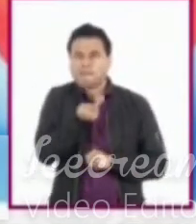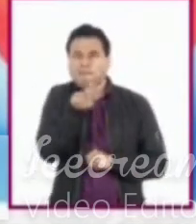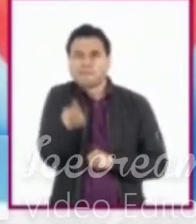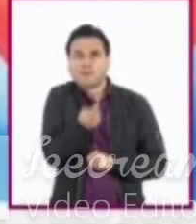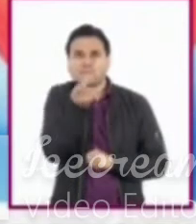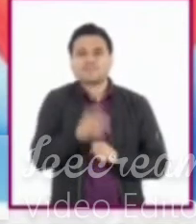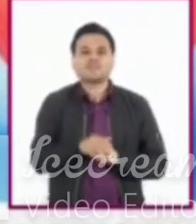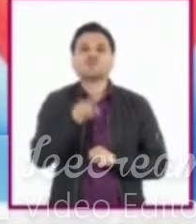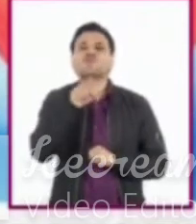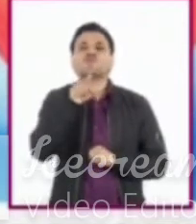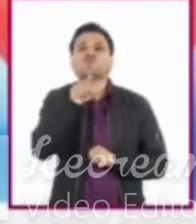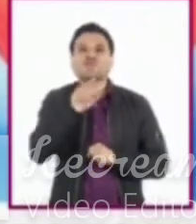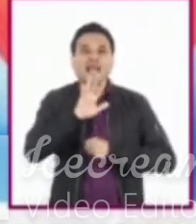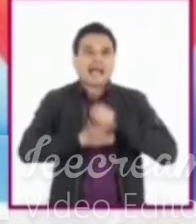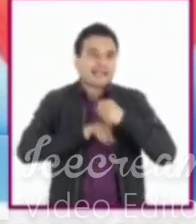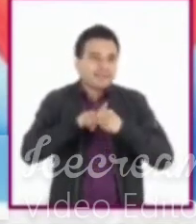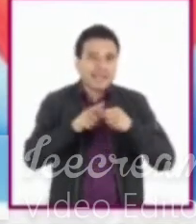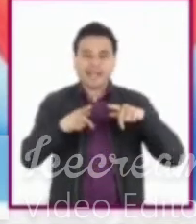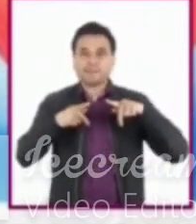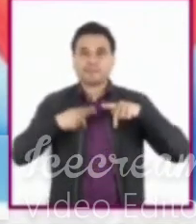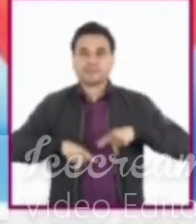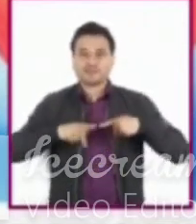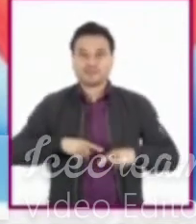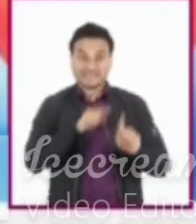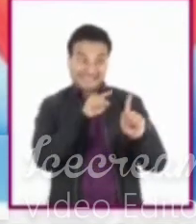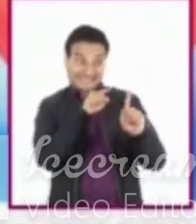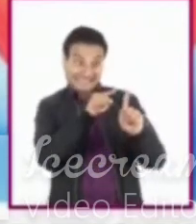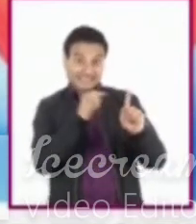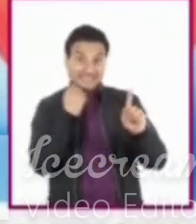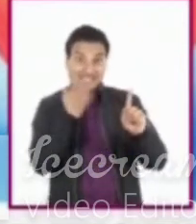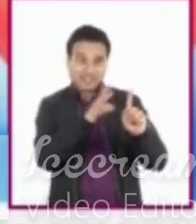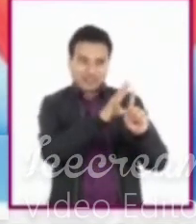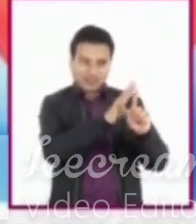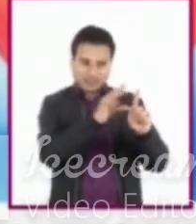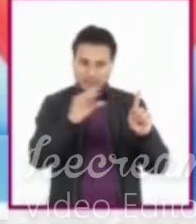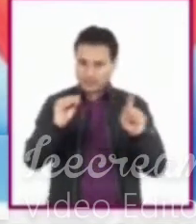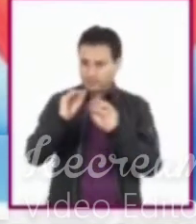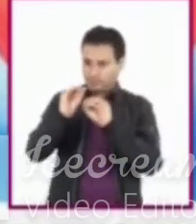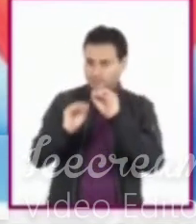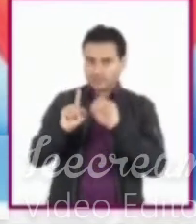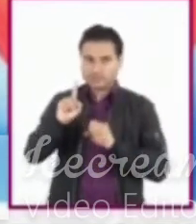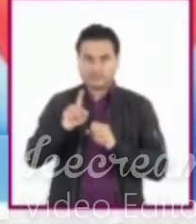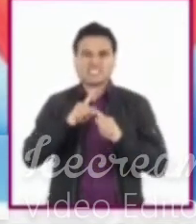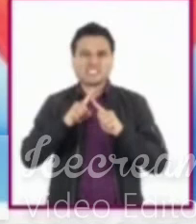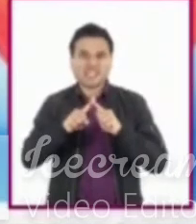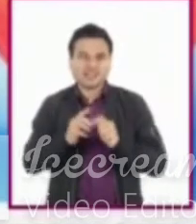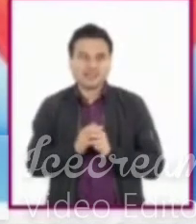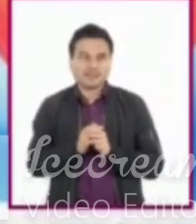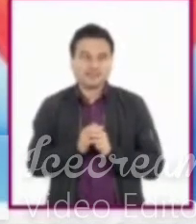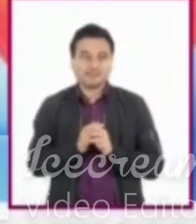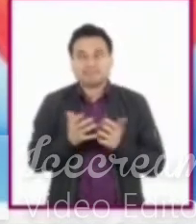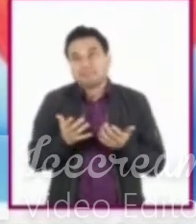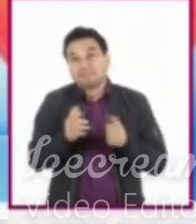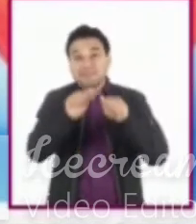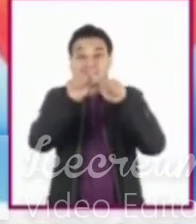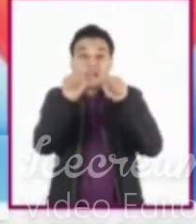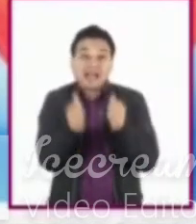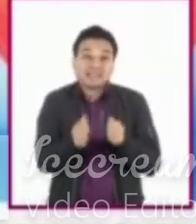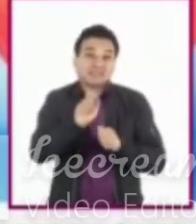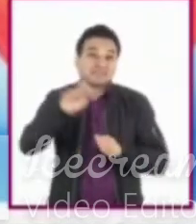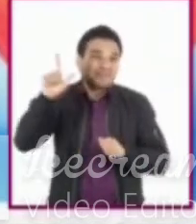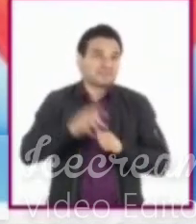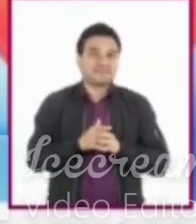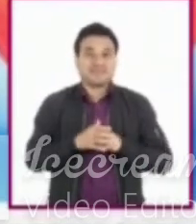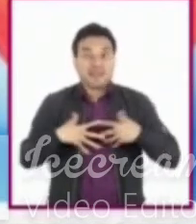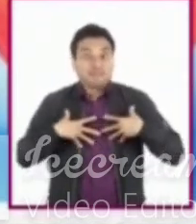clonar?, algunos tal vez responderíamos que a la estrella del deporte o el espectáculo de la cual somos fanáticos. ¿Qué tal Madonna o